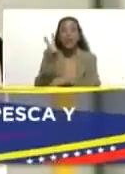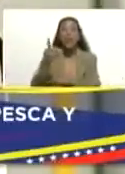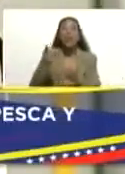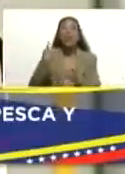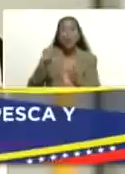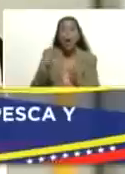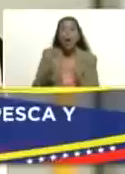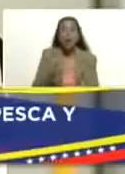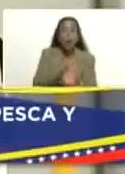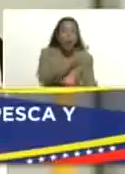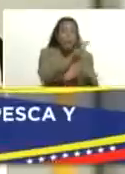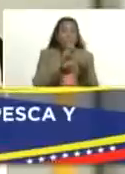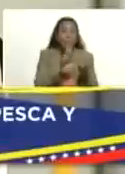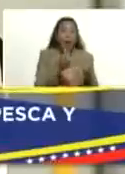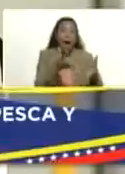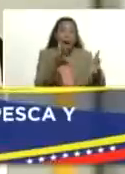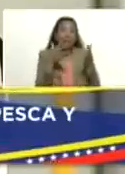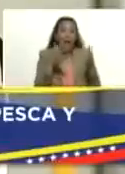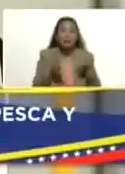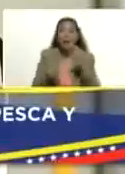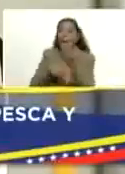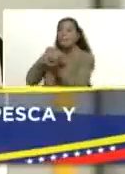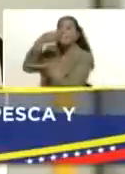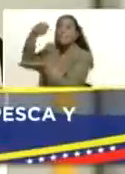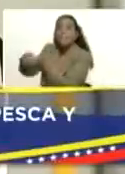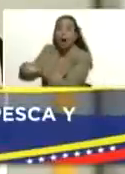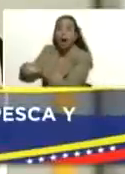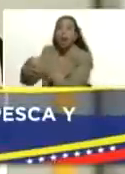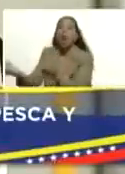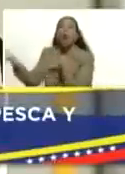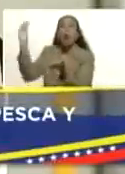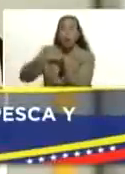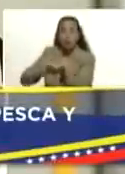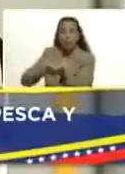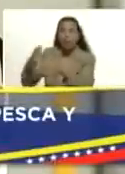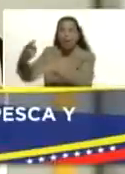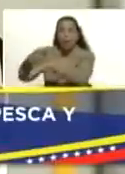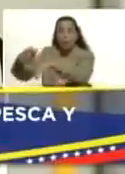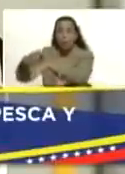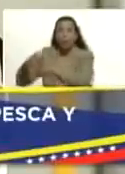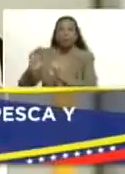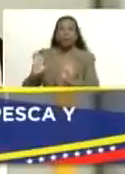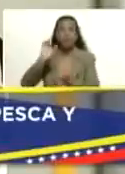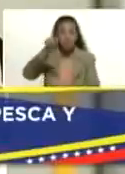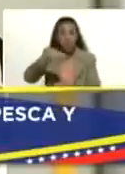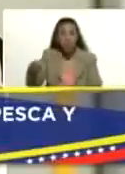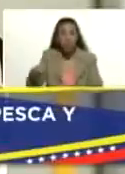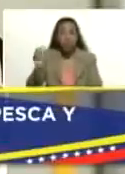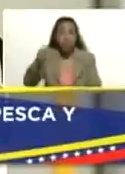luego con su venta tener el retorno. ¿Correcto? Sí, sí.